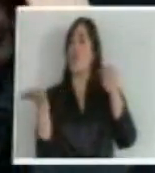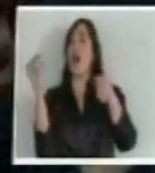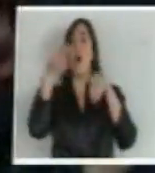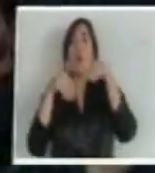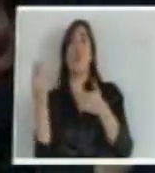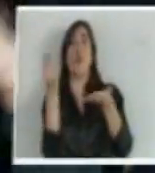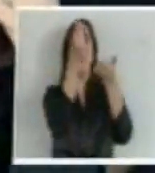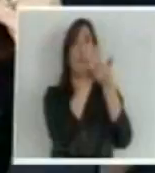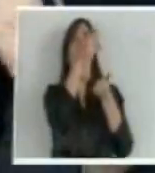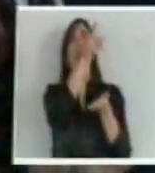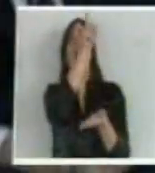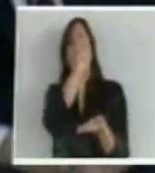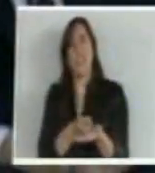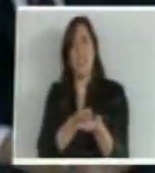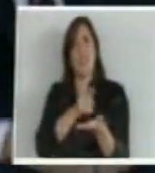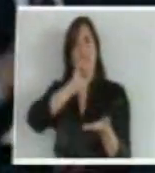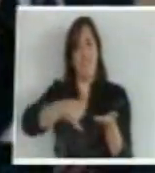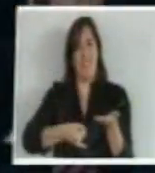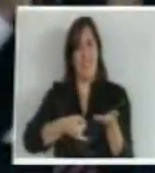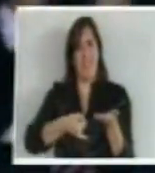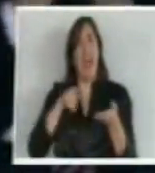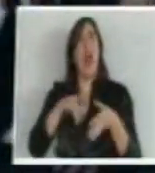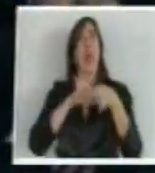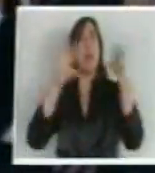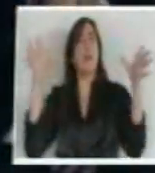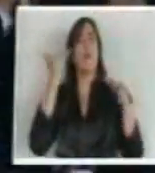elecciones libres y democráticas.